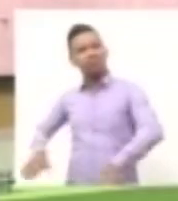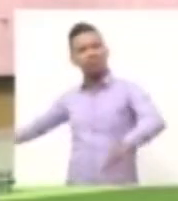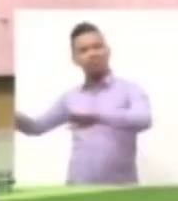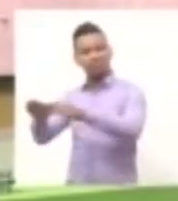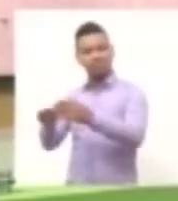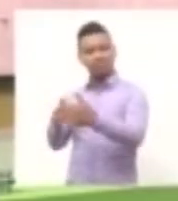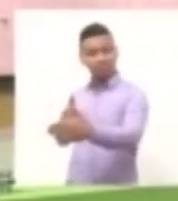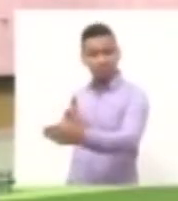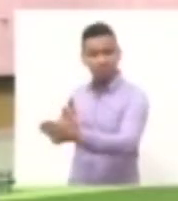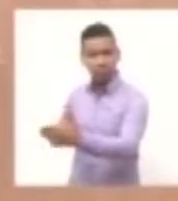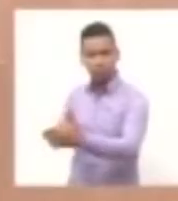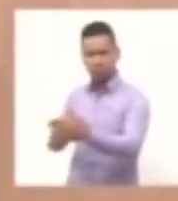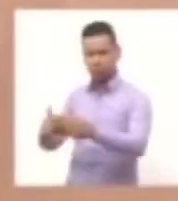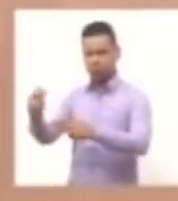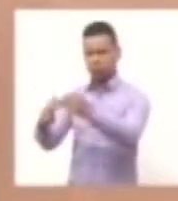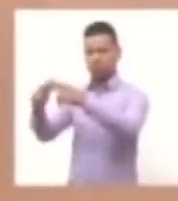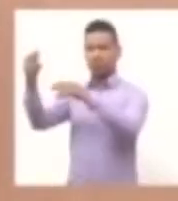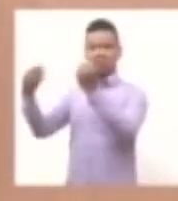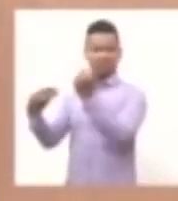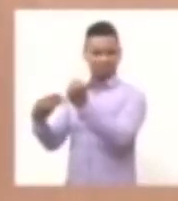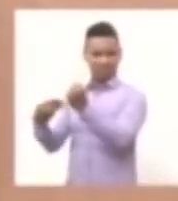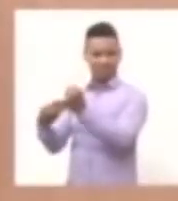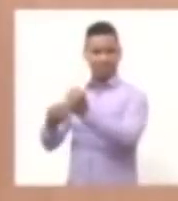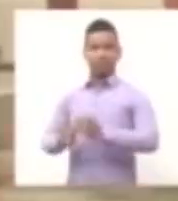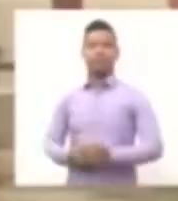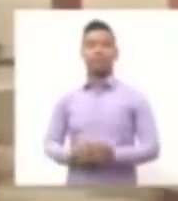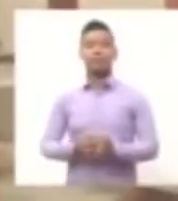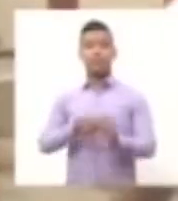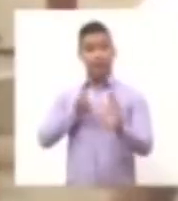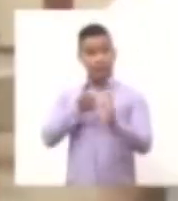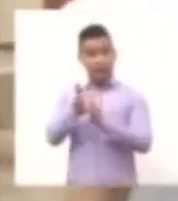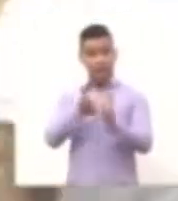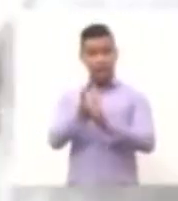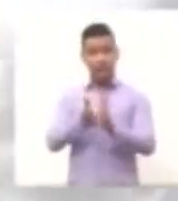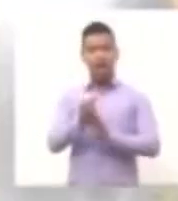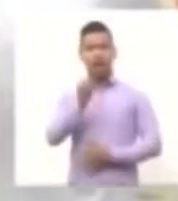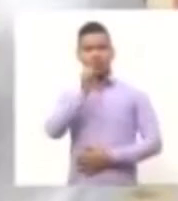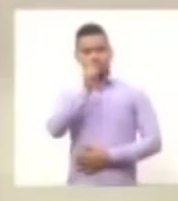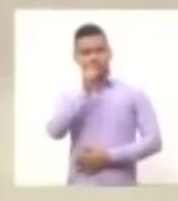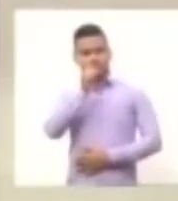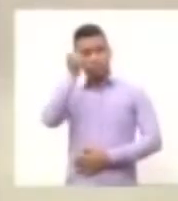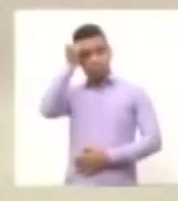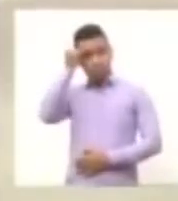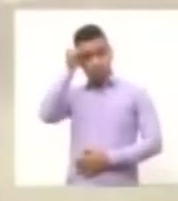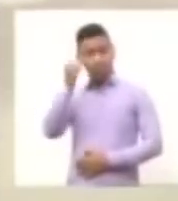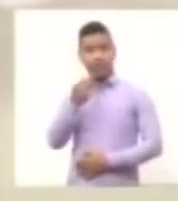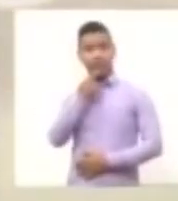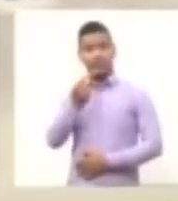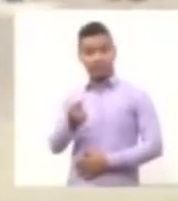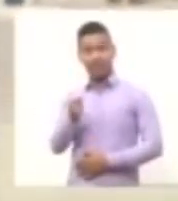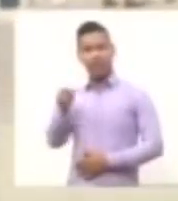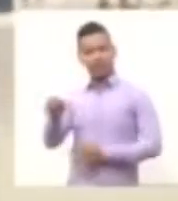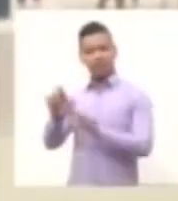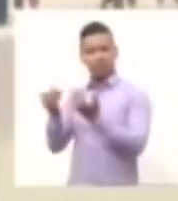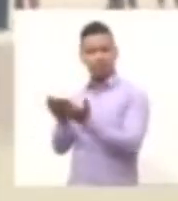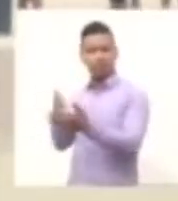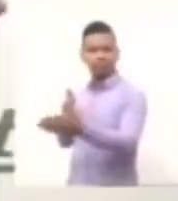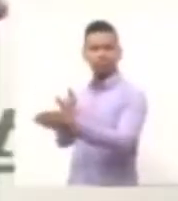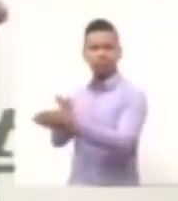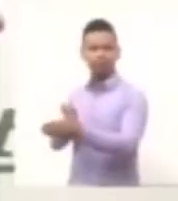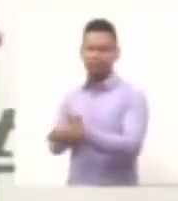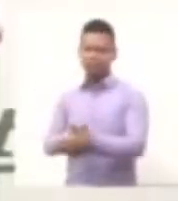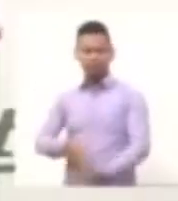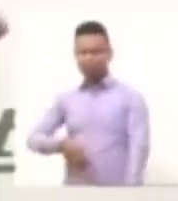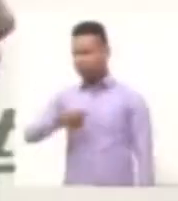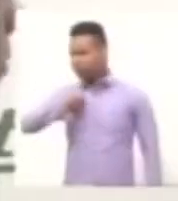reserva natural. A través de un comunicado de prensa, docentes de la Escuela Normal La Hacienda en Barranquilla rechazaron la posición del